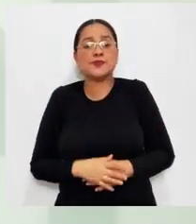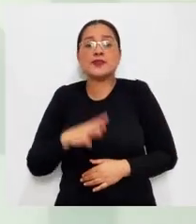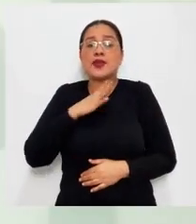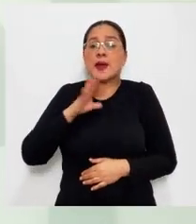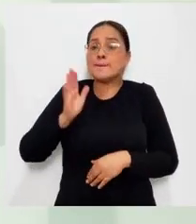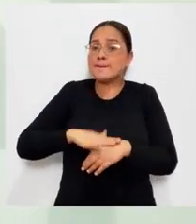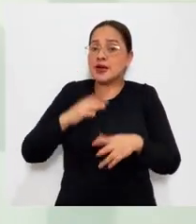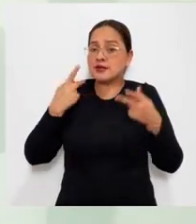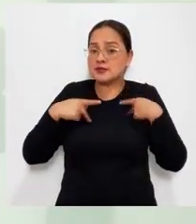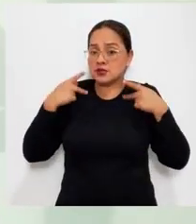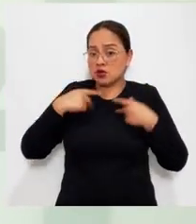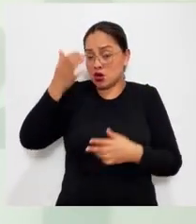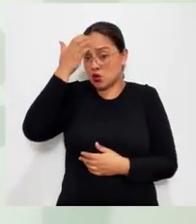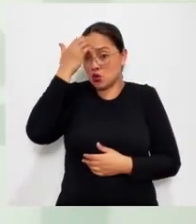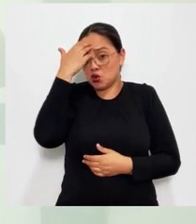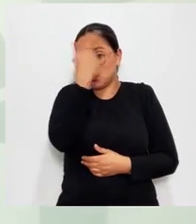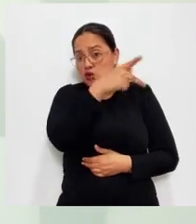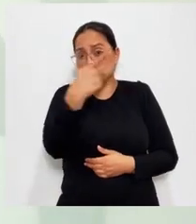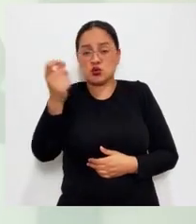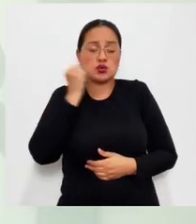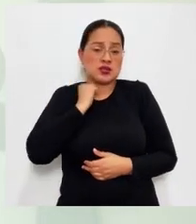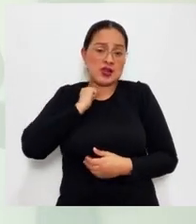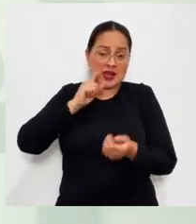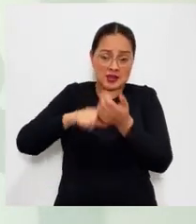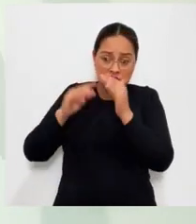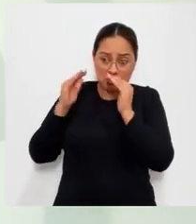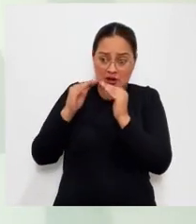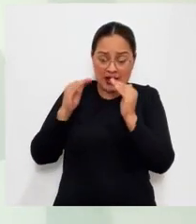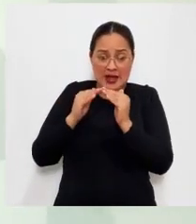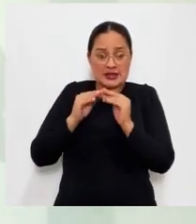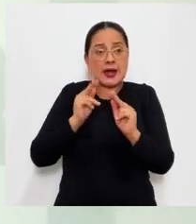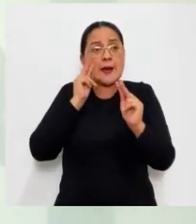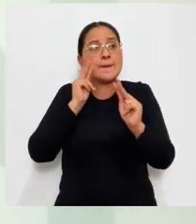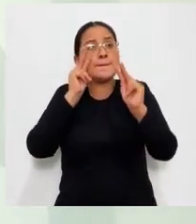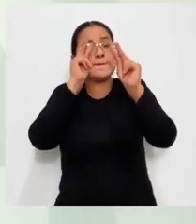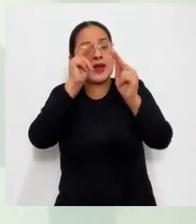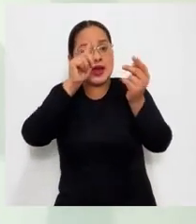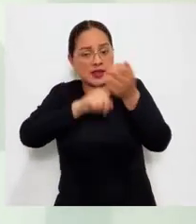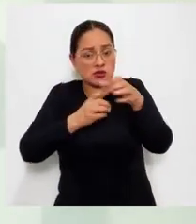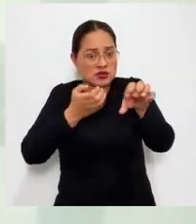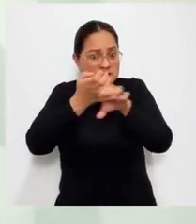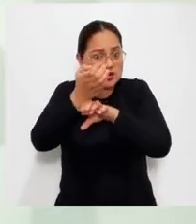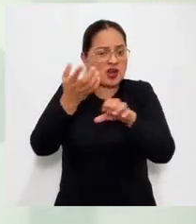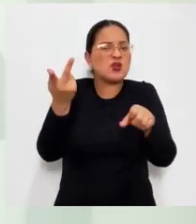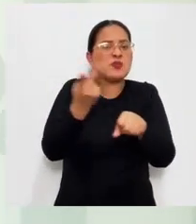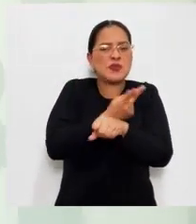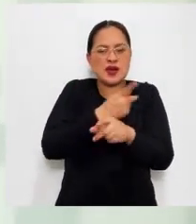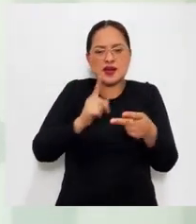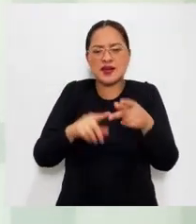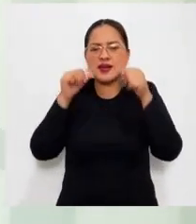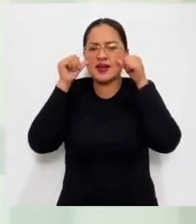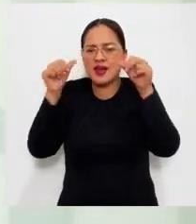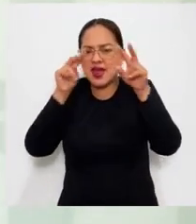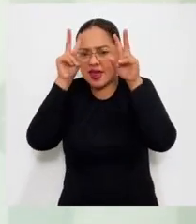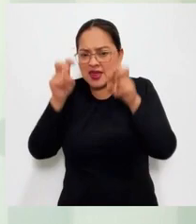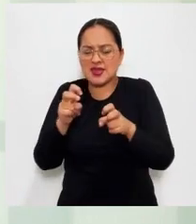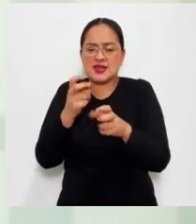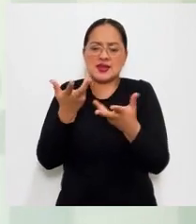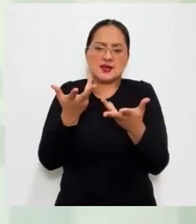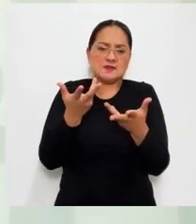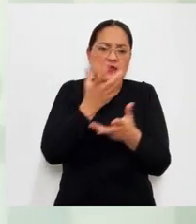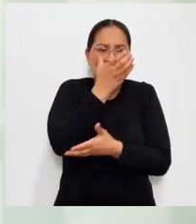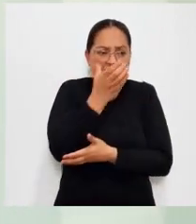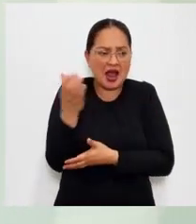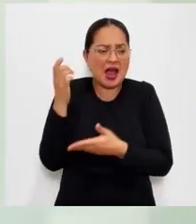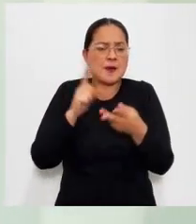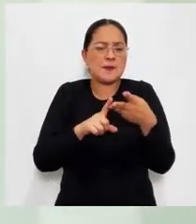otros ciudadanos que conocen a los senadores desde casa y entonces saben lo que hacen en su estado, cómo estar al pendiente del campo, estar